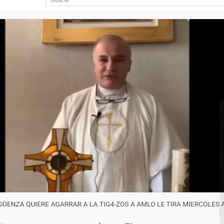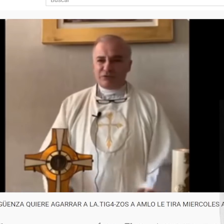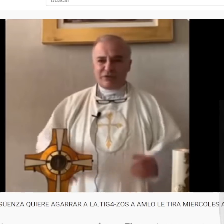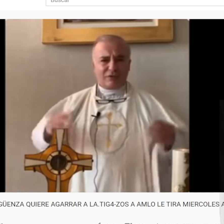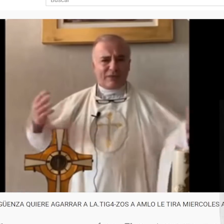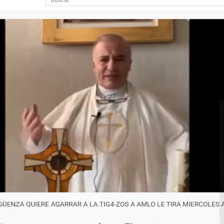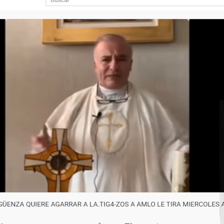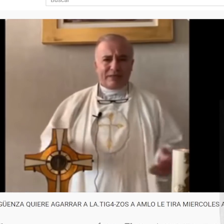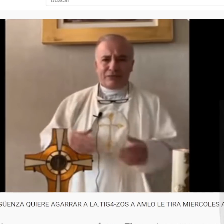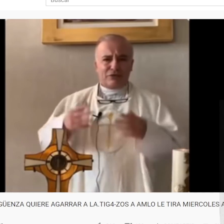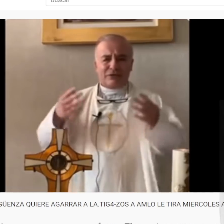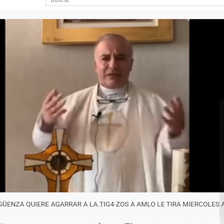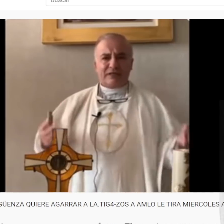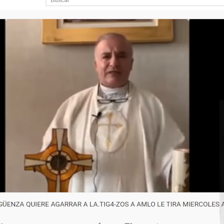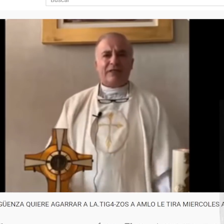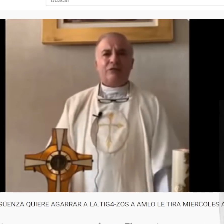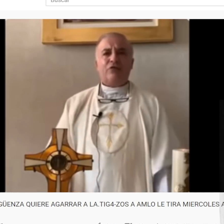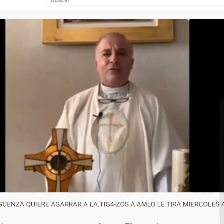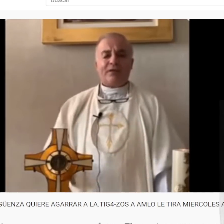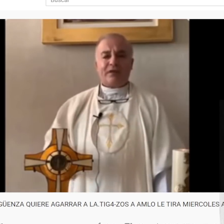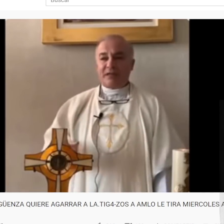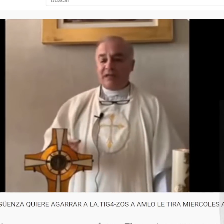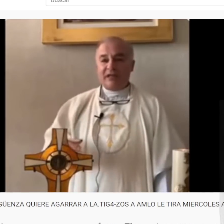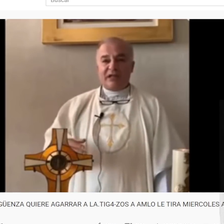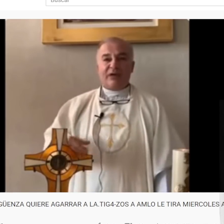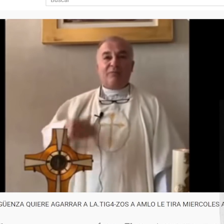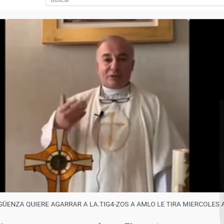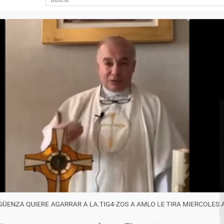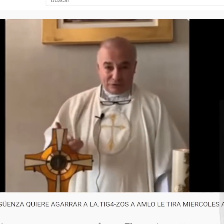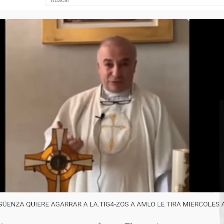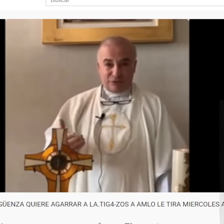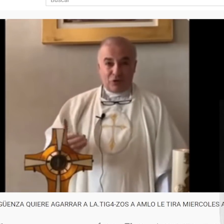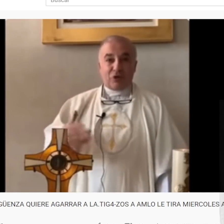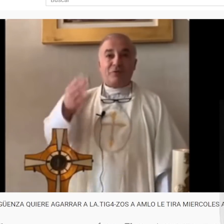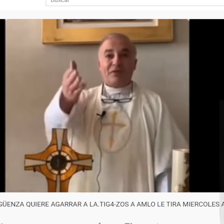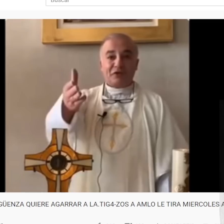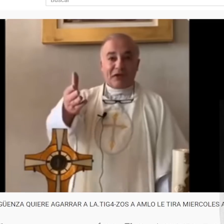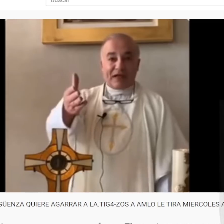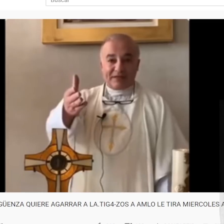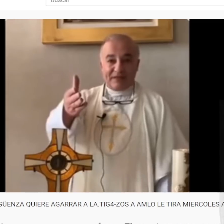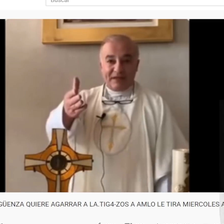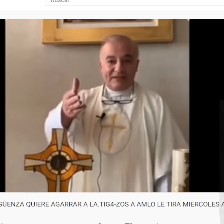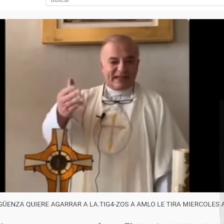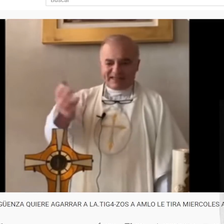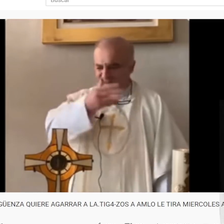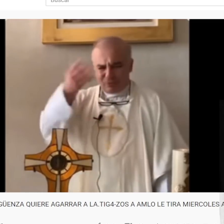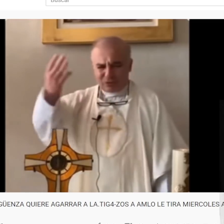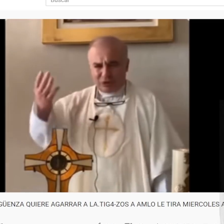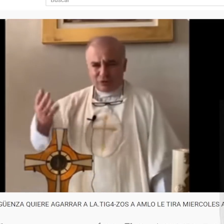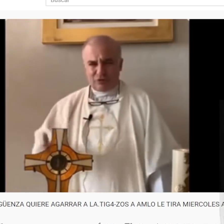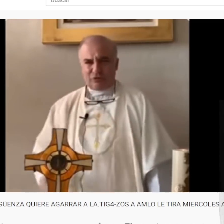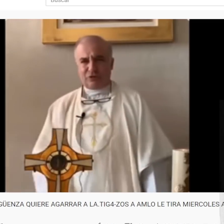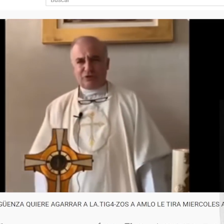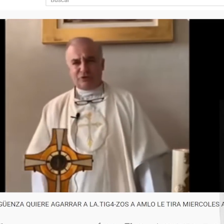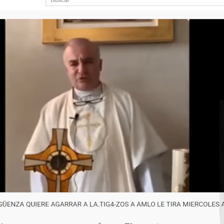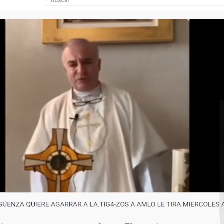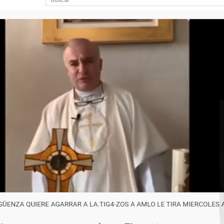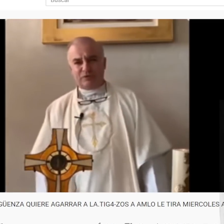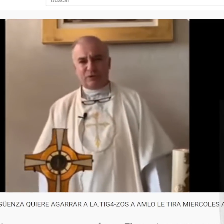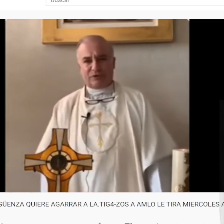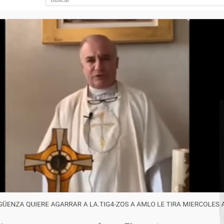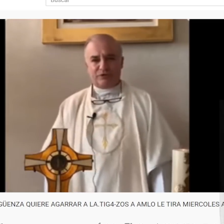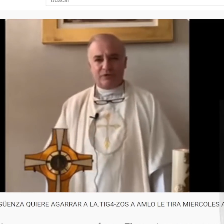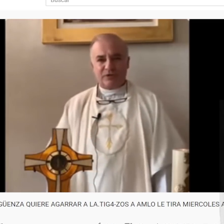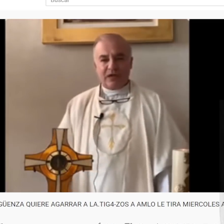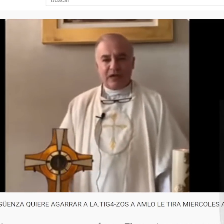pasado 150, 170, 190 mil y lo peor de todo. ¡Con mentiras! Ya sabemos que no son los